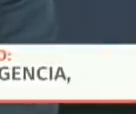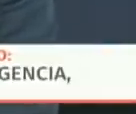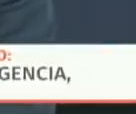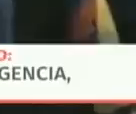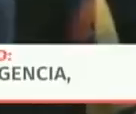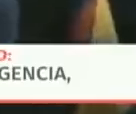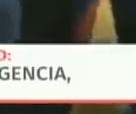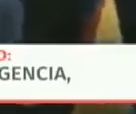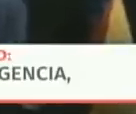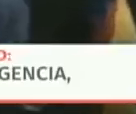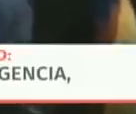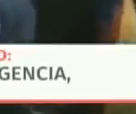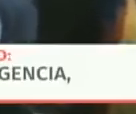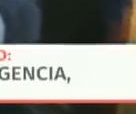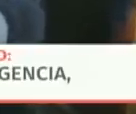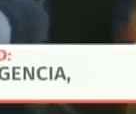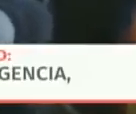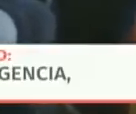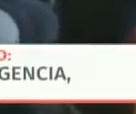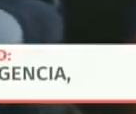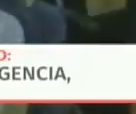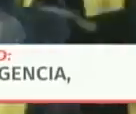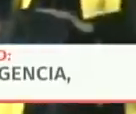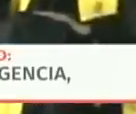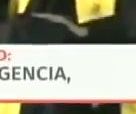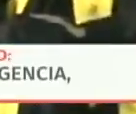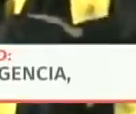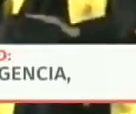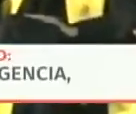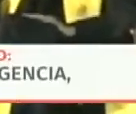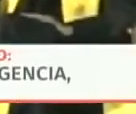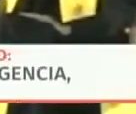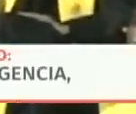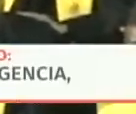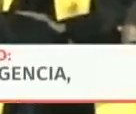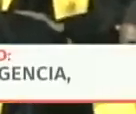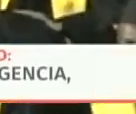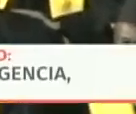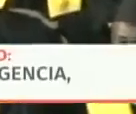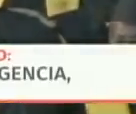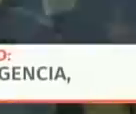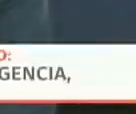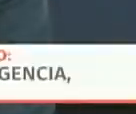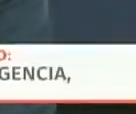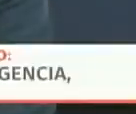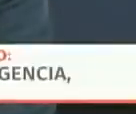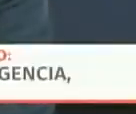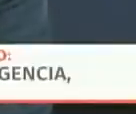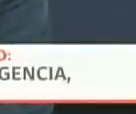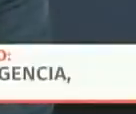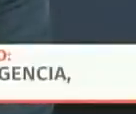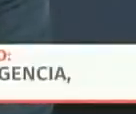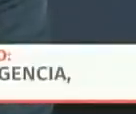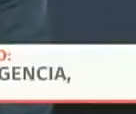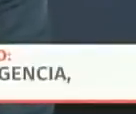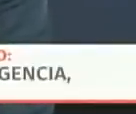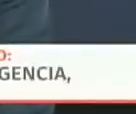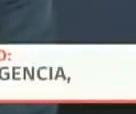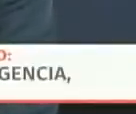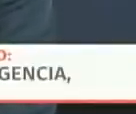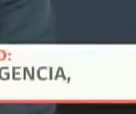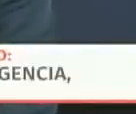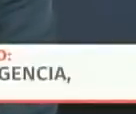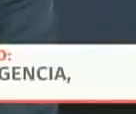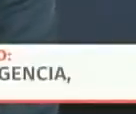Y estuve ahí 2000-2005. En el año 2005 me eligieron presidente de la Asamblea Nacional. Y fuimos a elecciones y fui reelecto